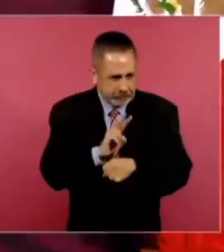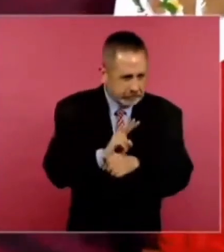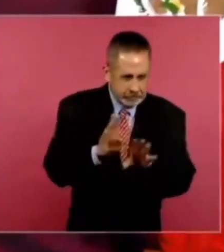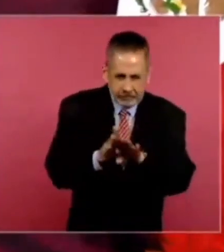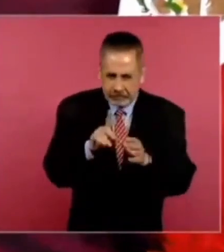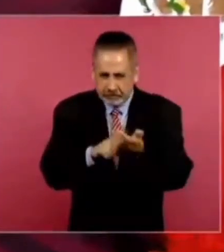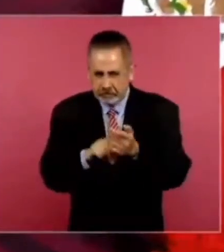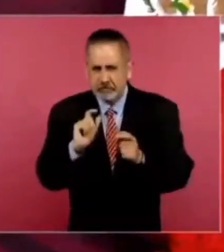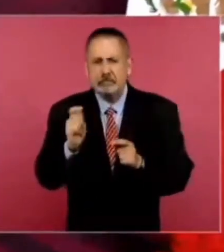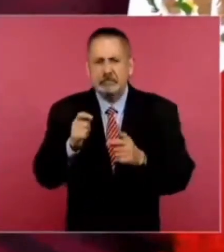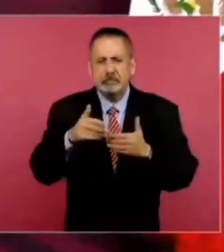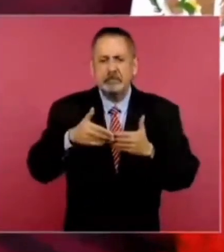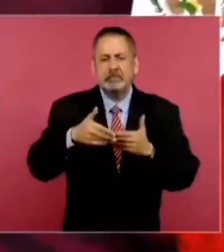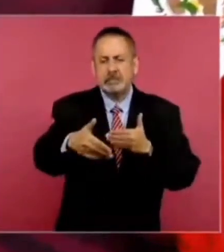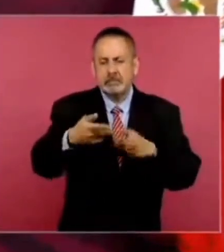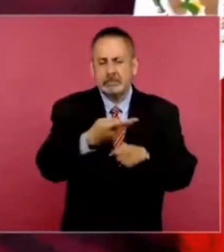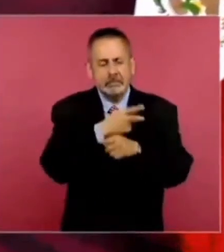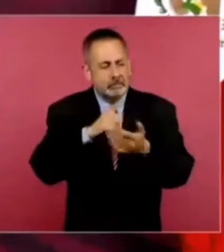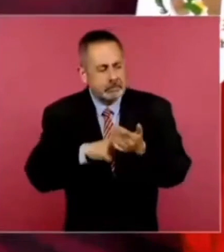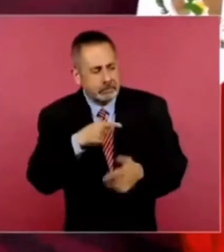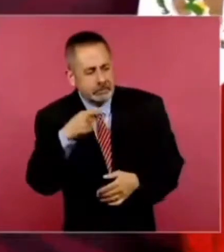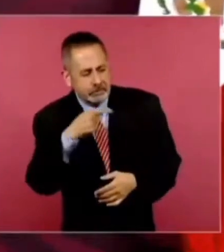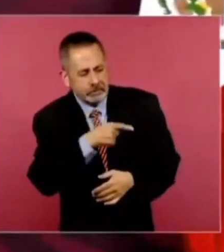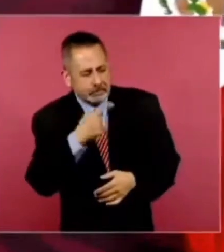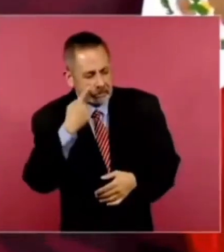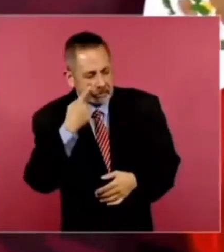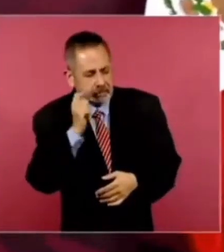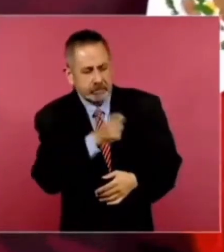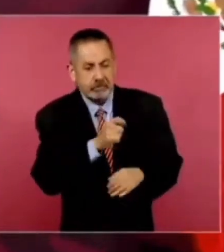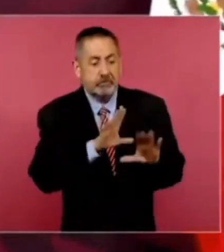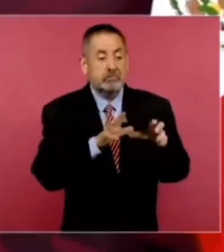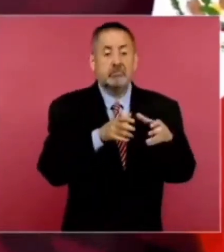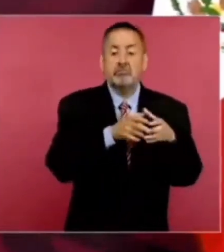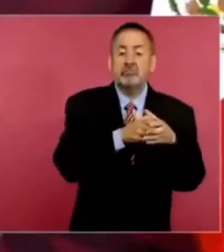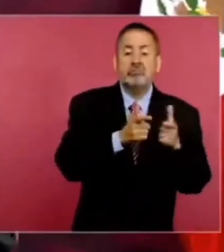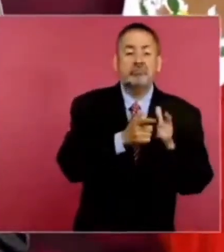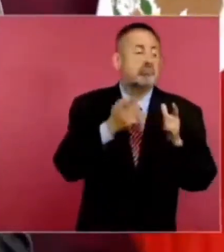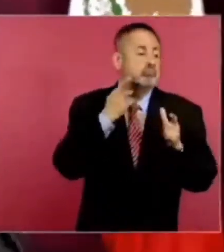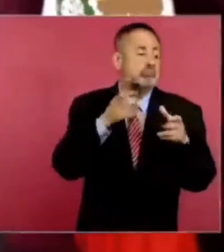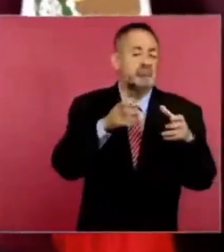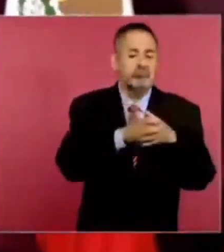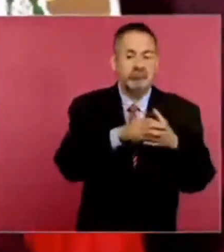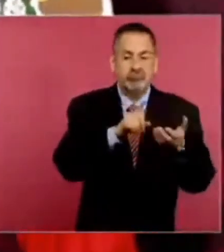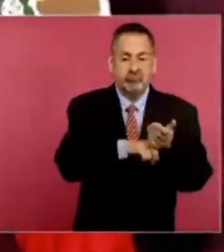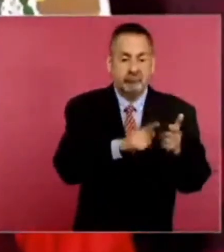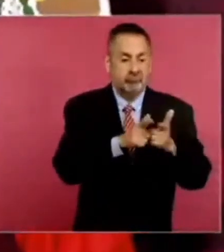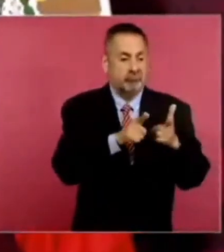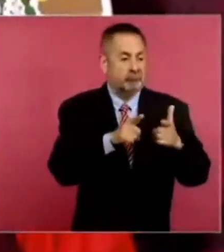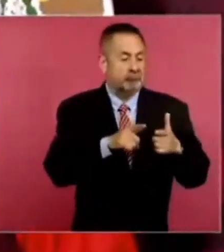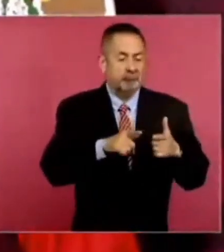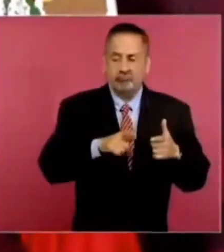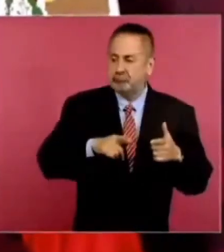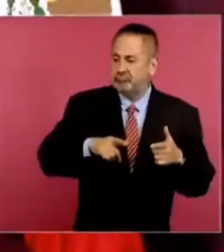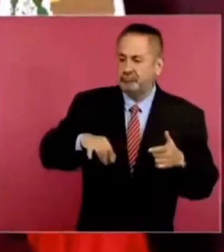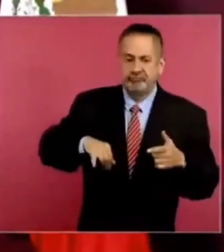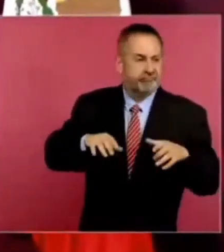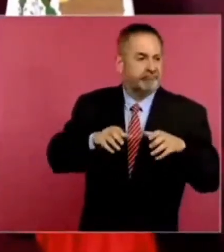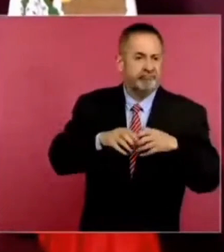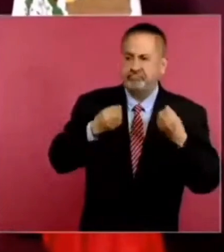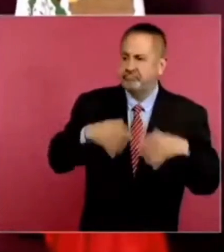pendiente de los de la llamada clase política y de los grupos de intereses